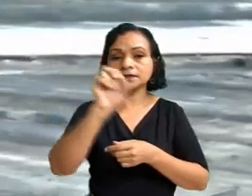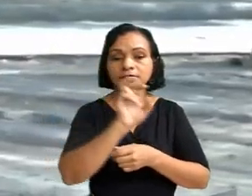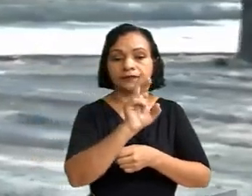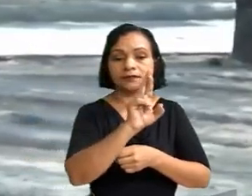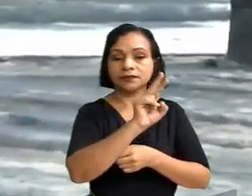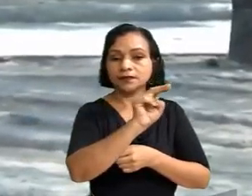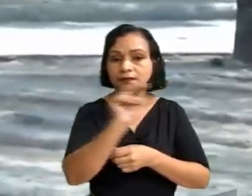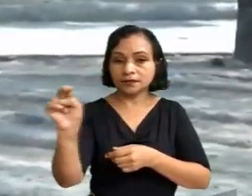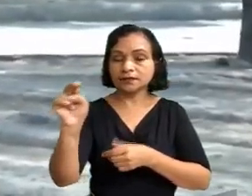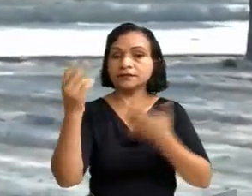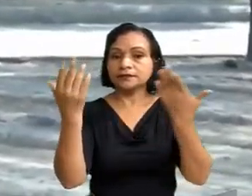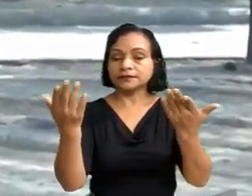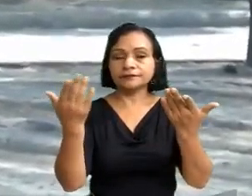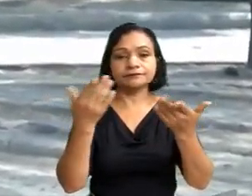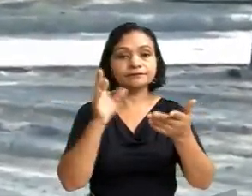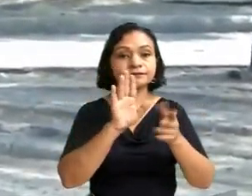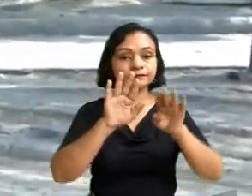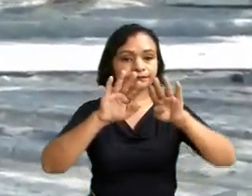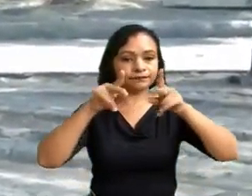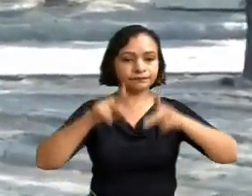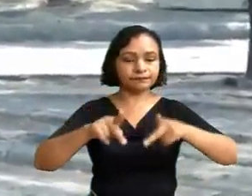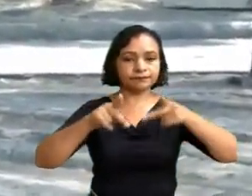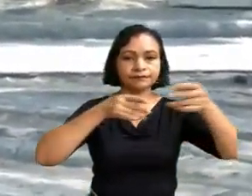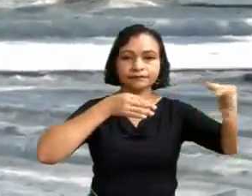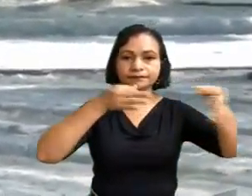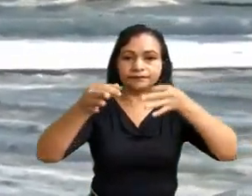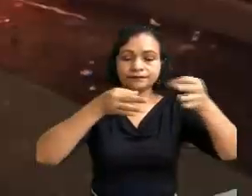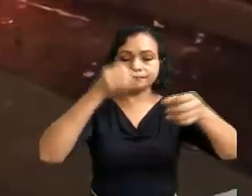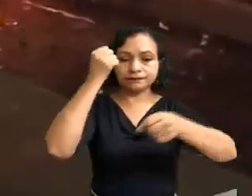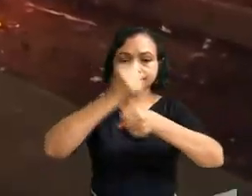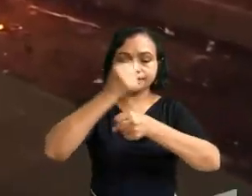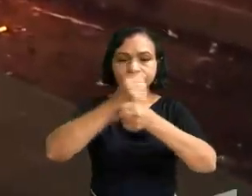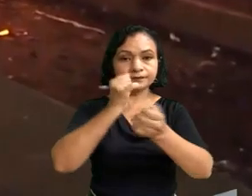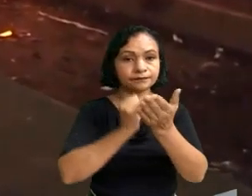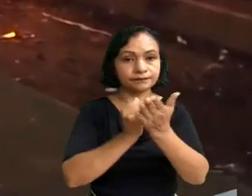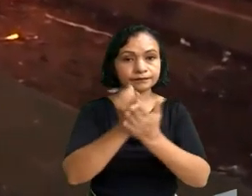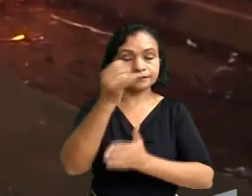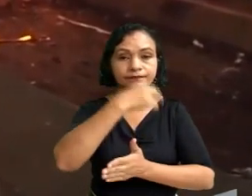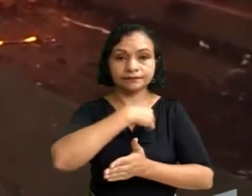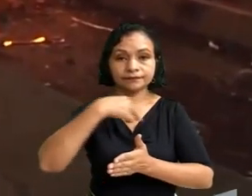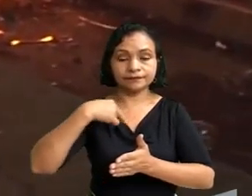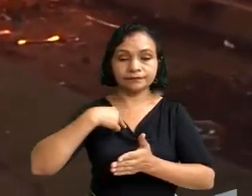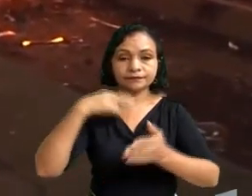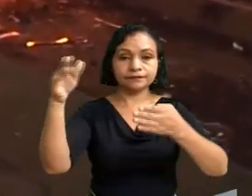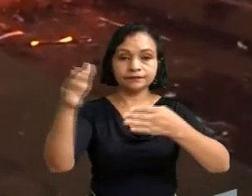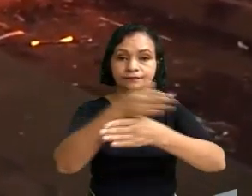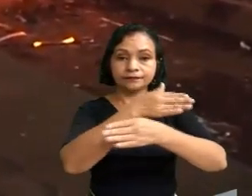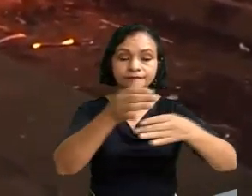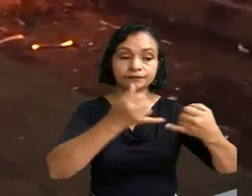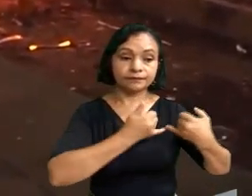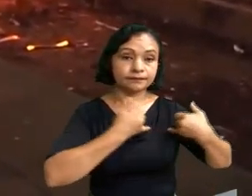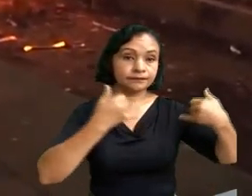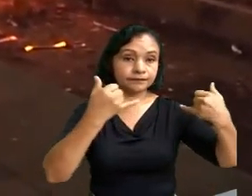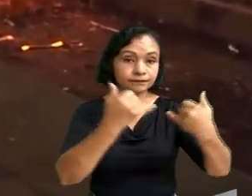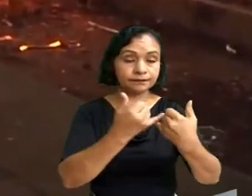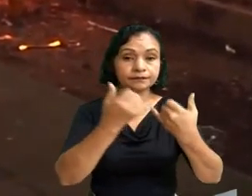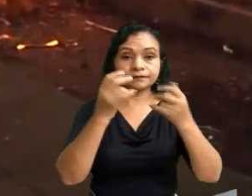durante la comparecencia también se informó sobre el trabajo investigativo que se realizó a las instituciones y entidades